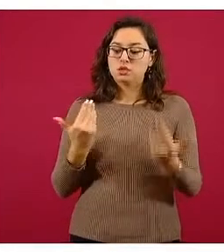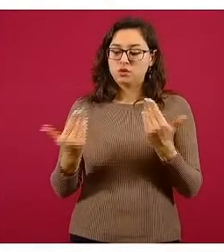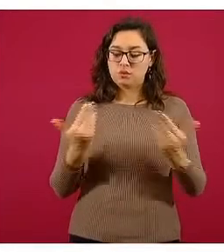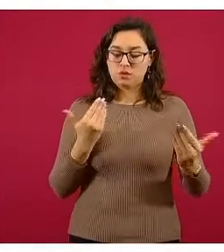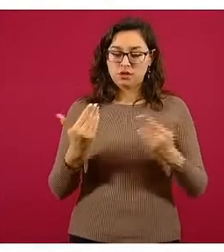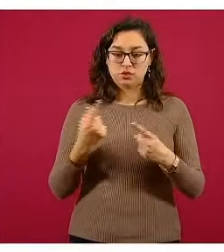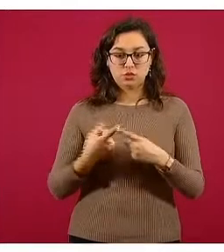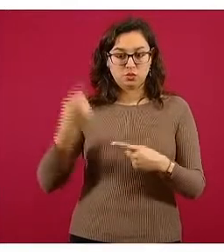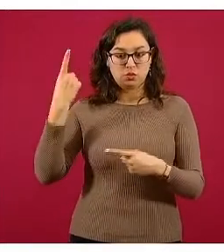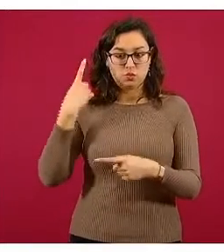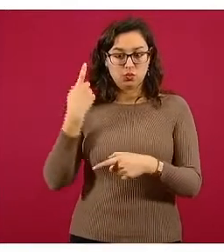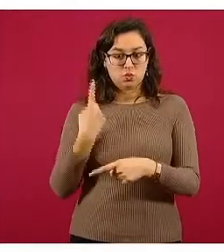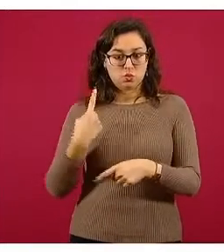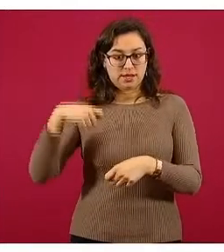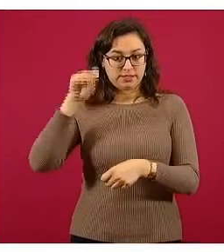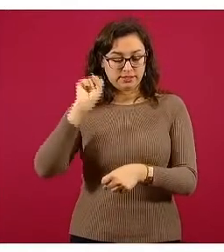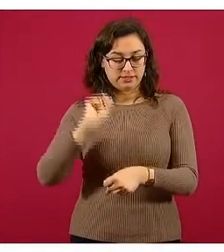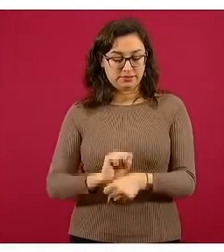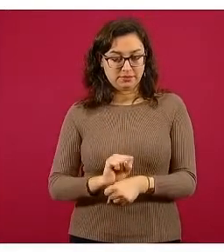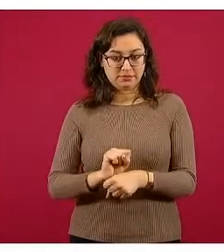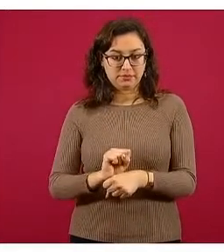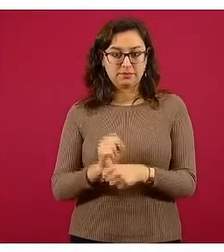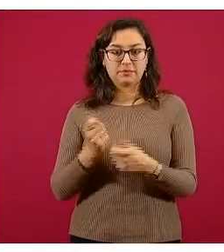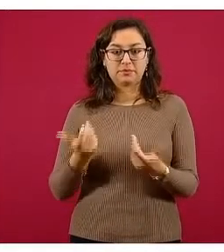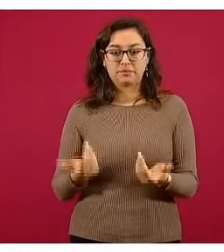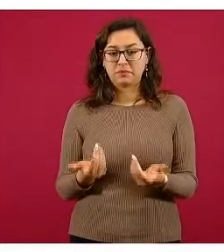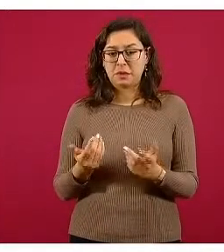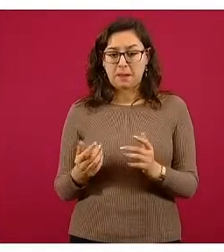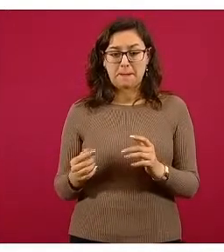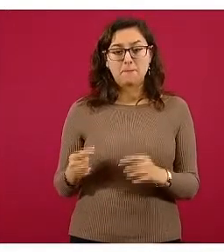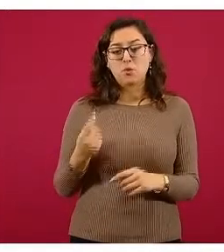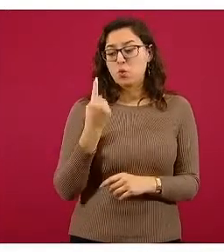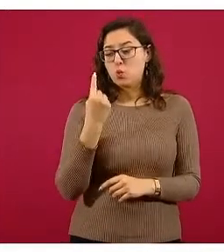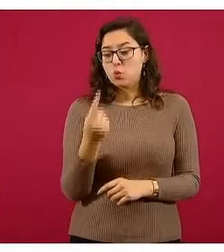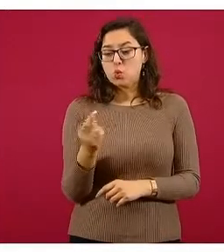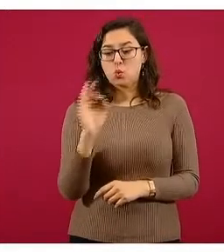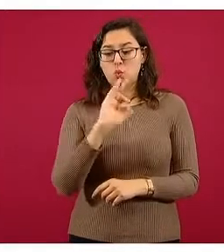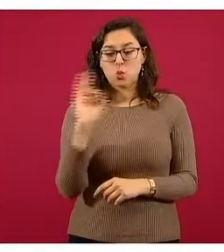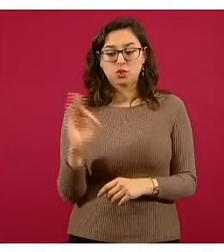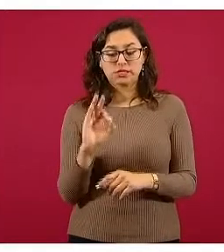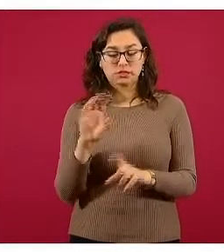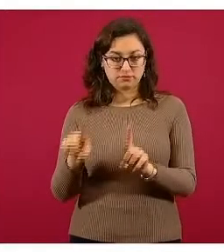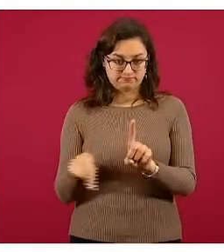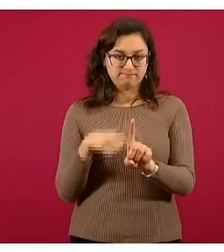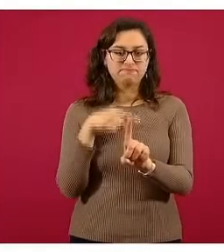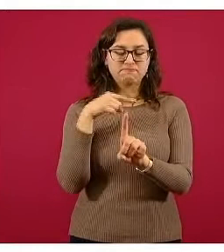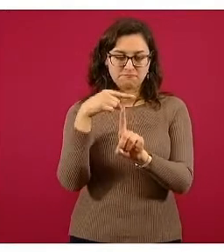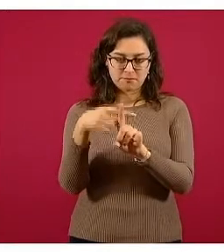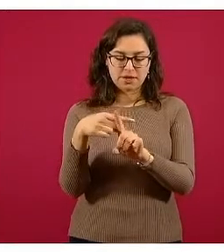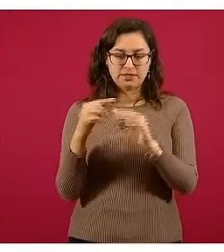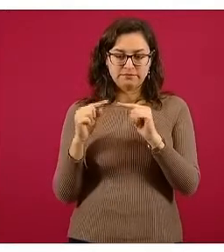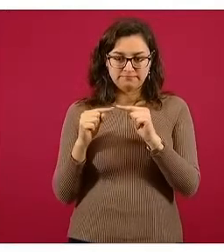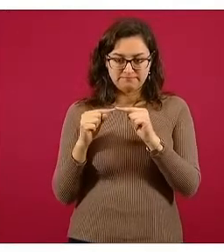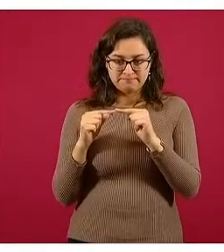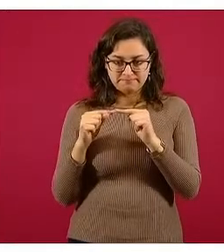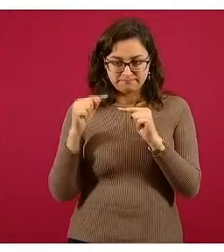46, sobre la 47, crecimiento muy ligero de un punto porcentual que